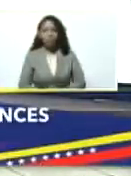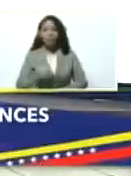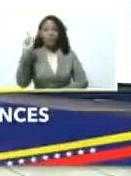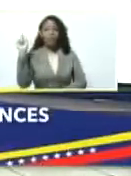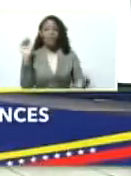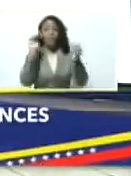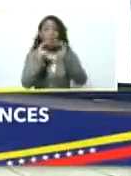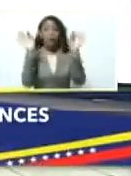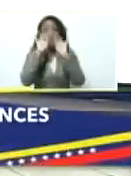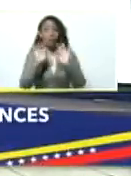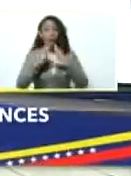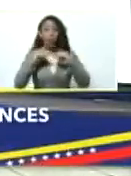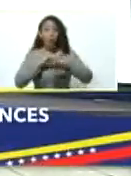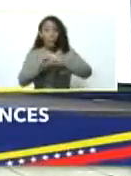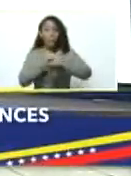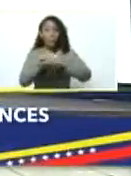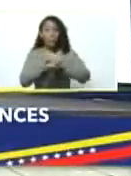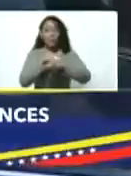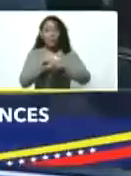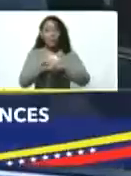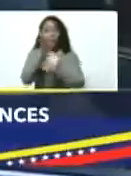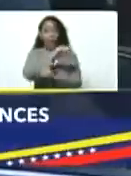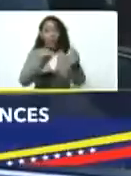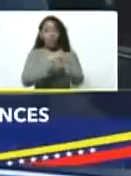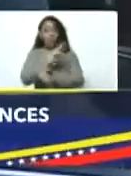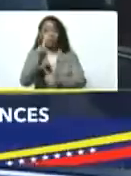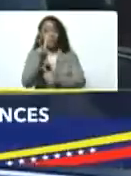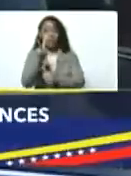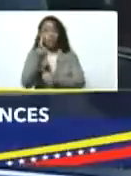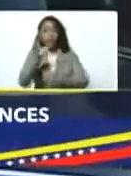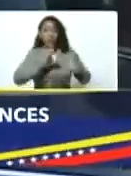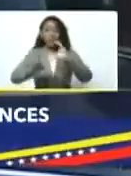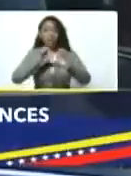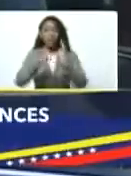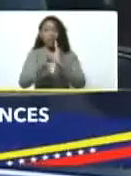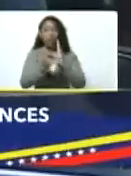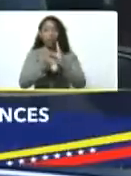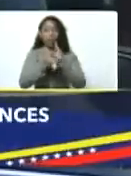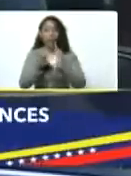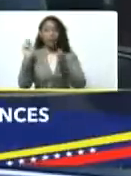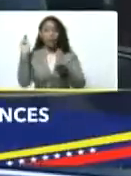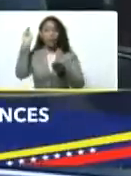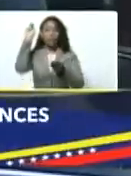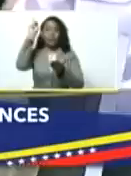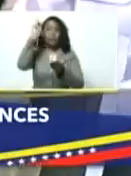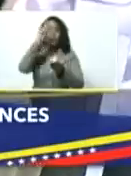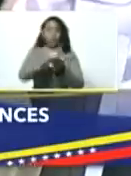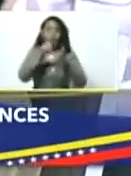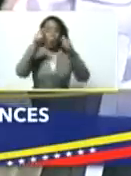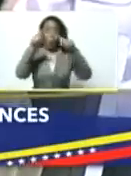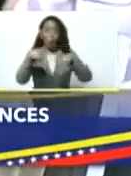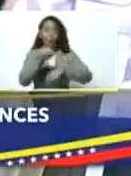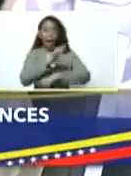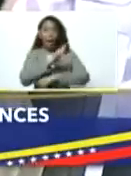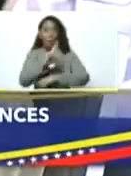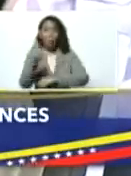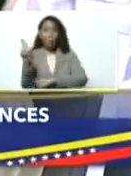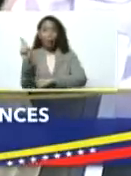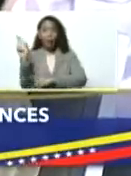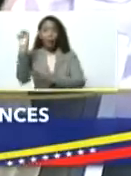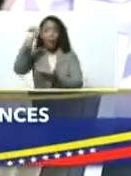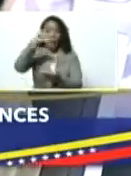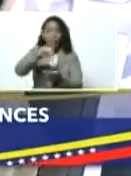Igualmente a todas las ministras, la vicepresidenta de Ciencia y Tecnología, que está aterrizando hoy de la República Islámica de